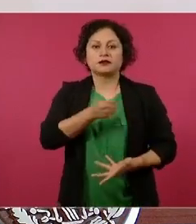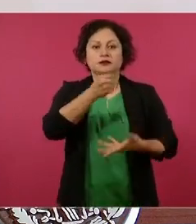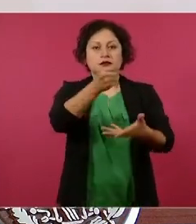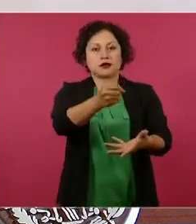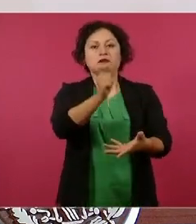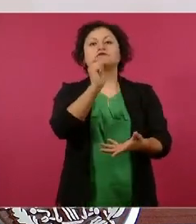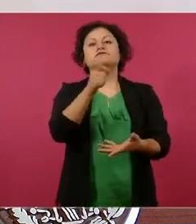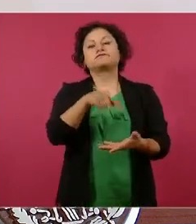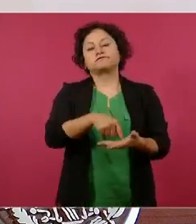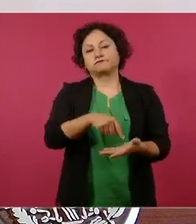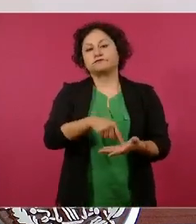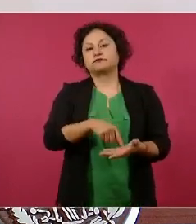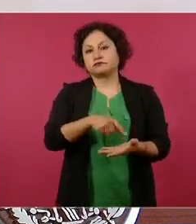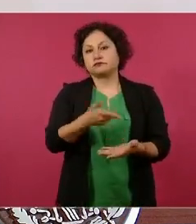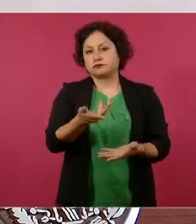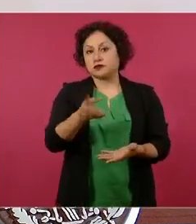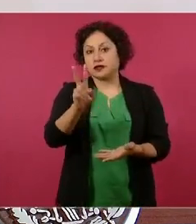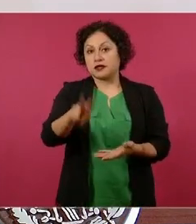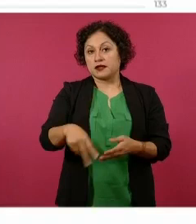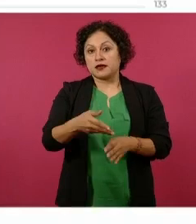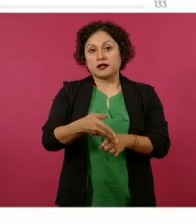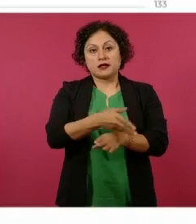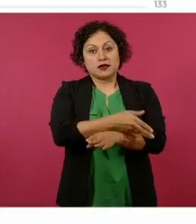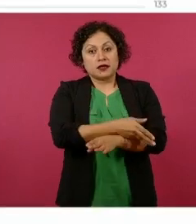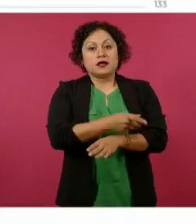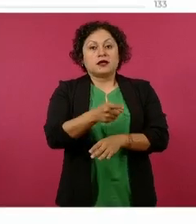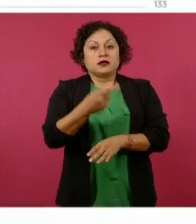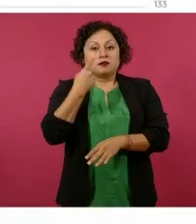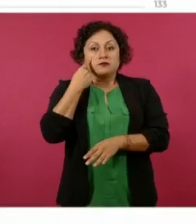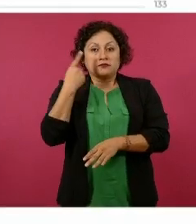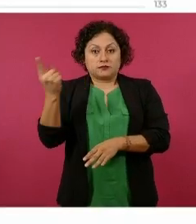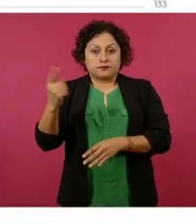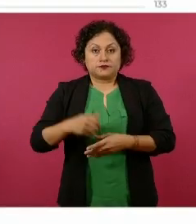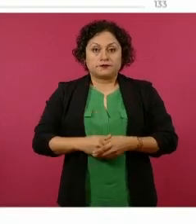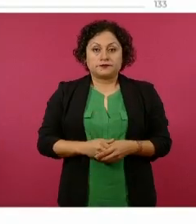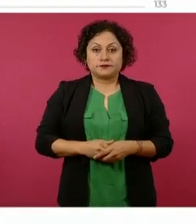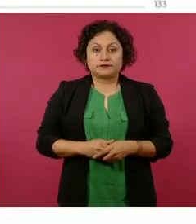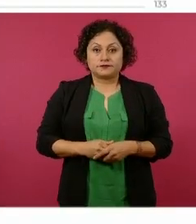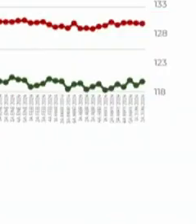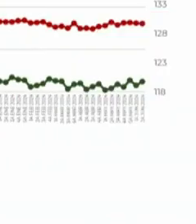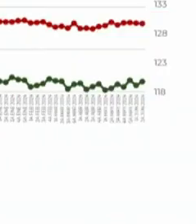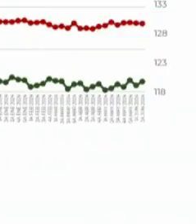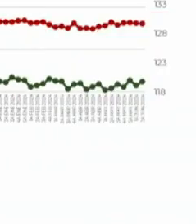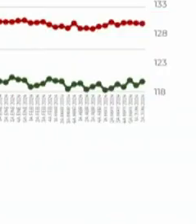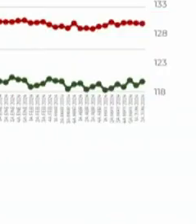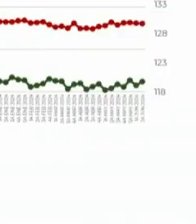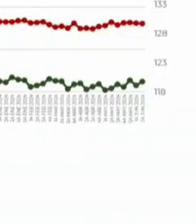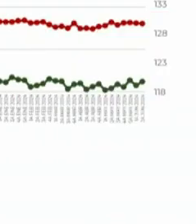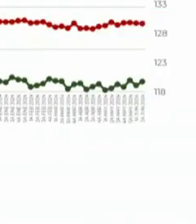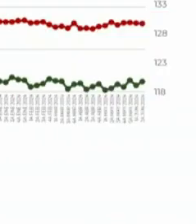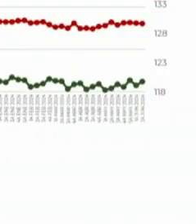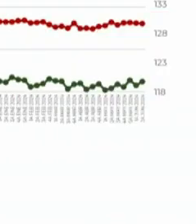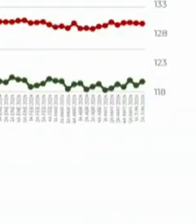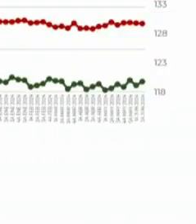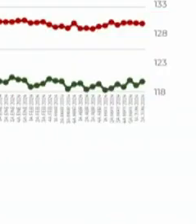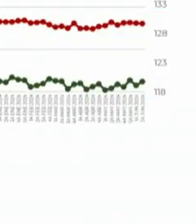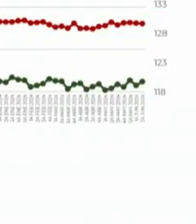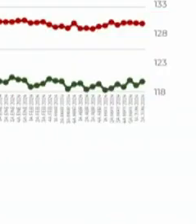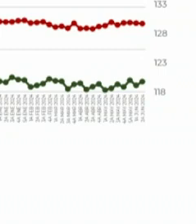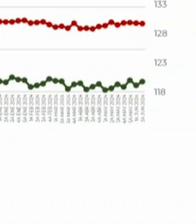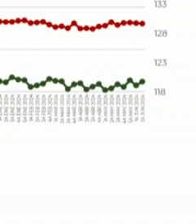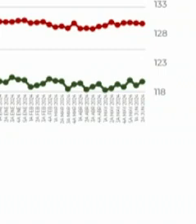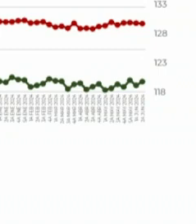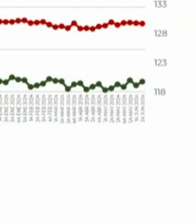aparecido, seguimos teniendo la inflación en la primera quincena de junio de 4.78%, en el caso específico